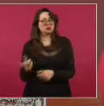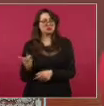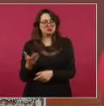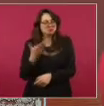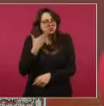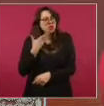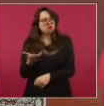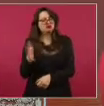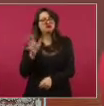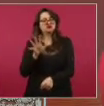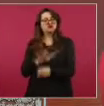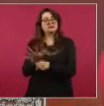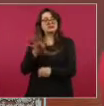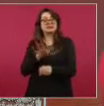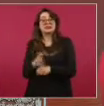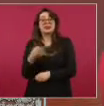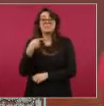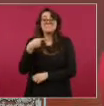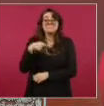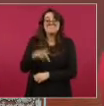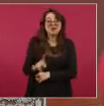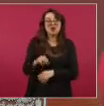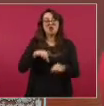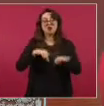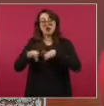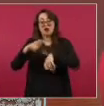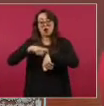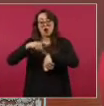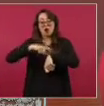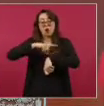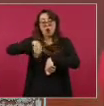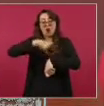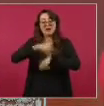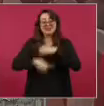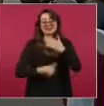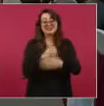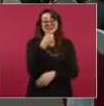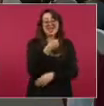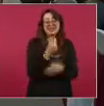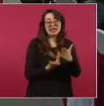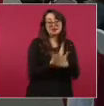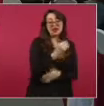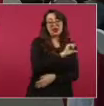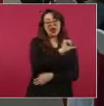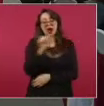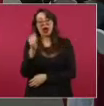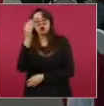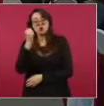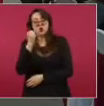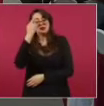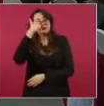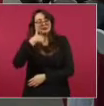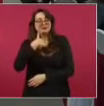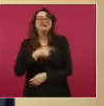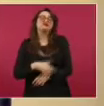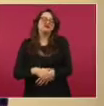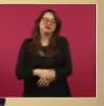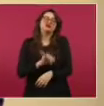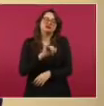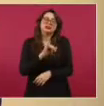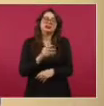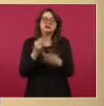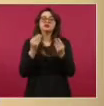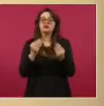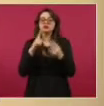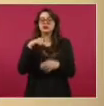laboral que duraba de 6 de la mañana a 9 de la noche. En su opinión,